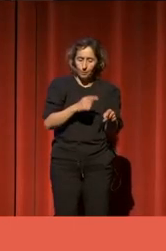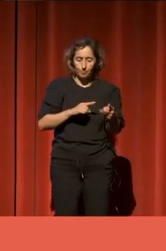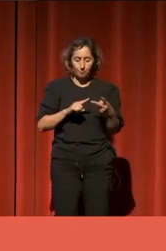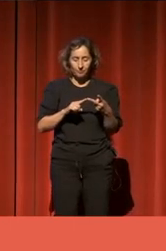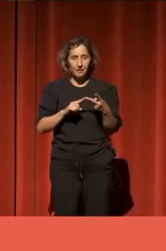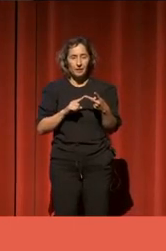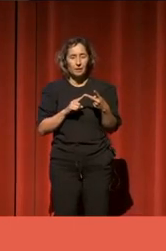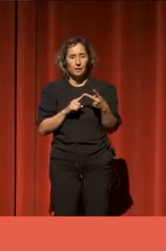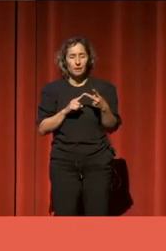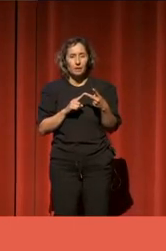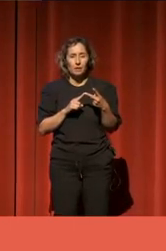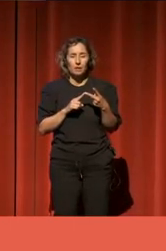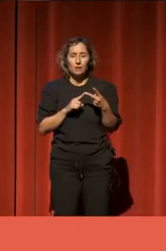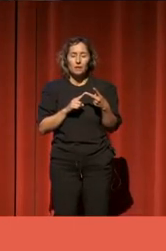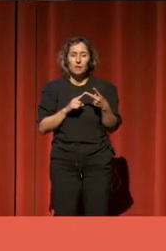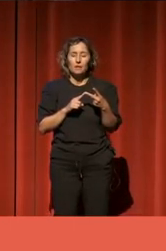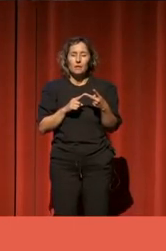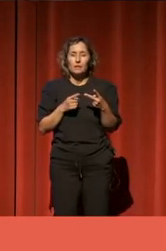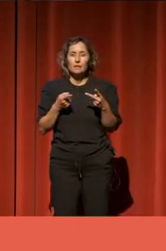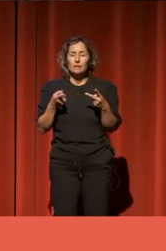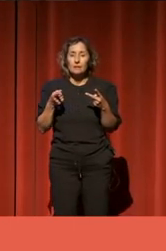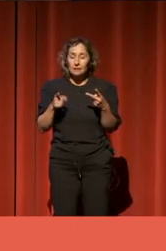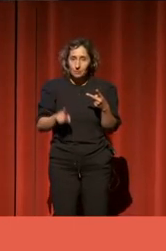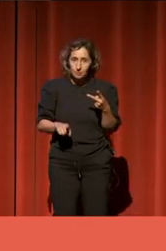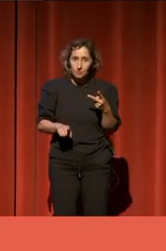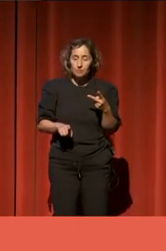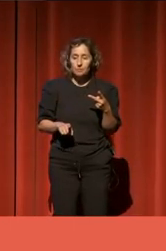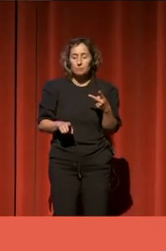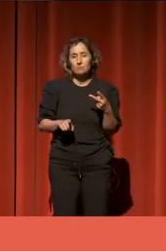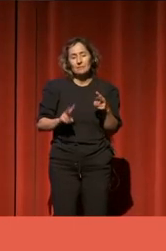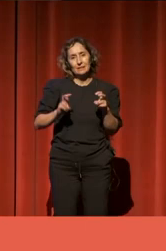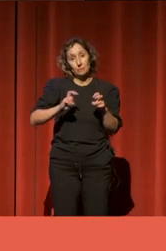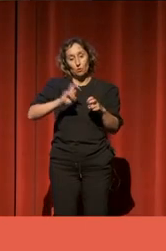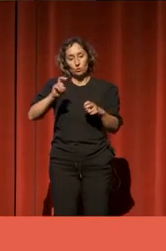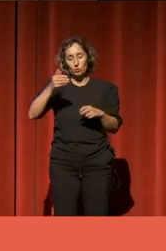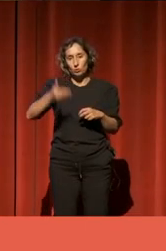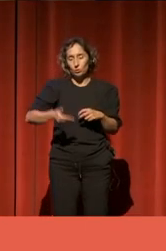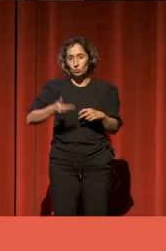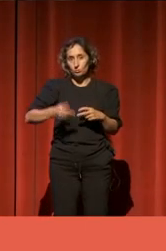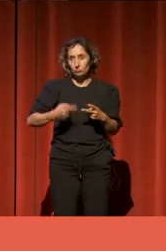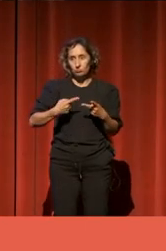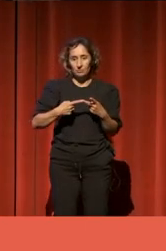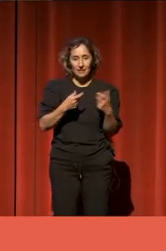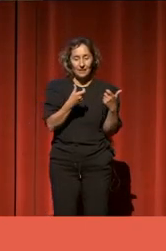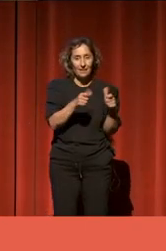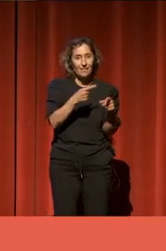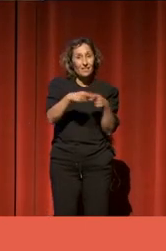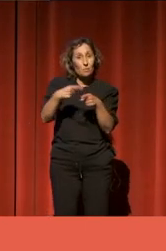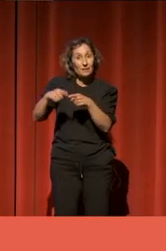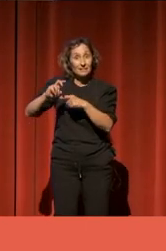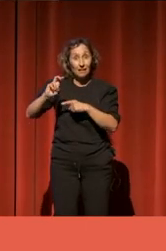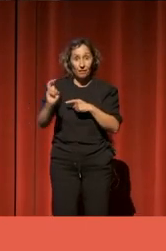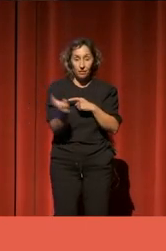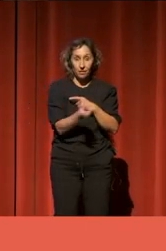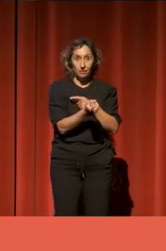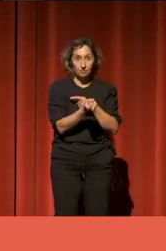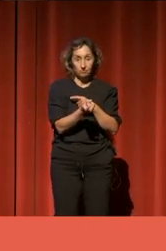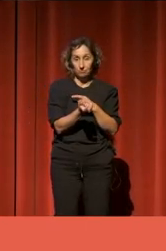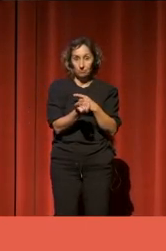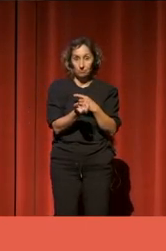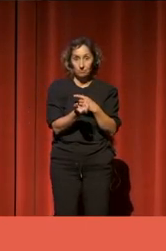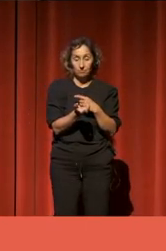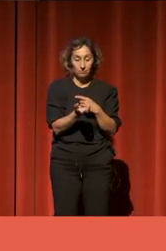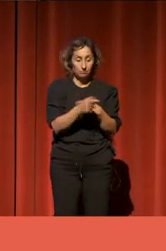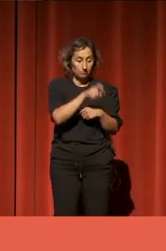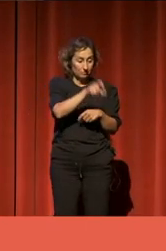eh eh aparece como un elemento relevante la diversidad de perfiles en la